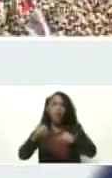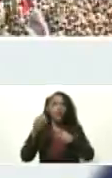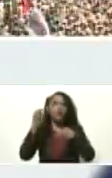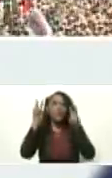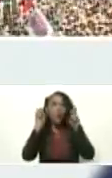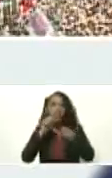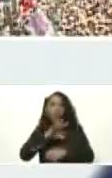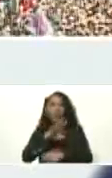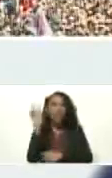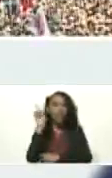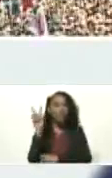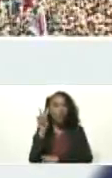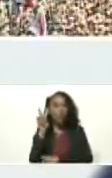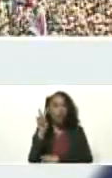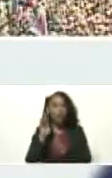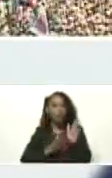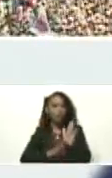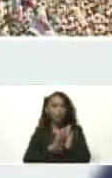venezolana.